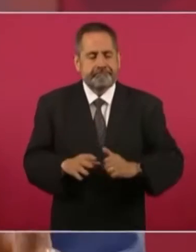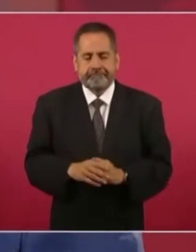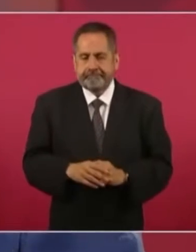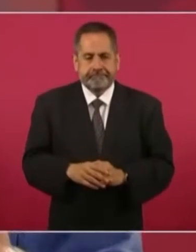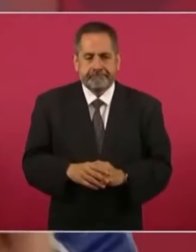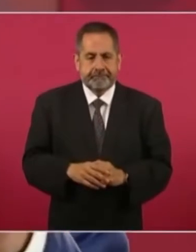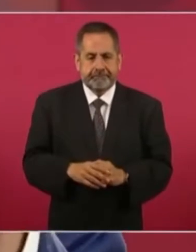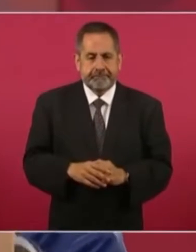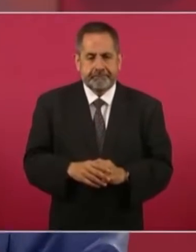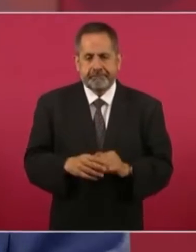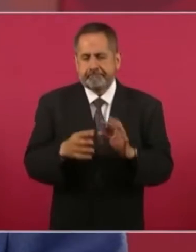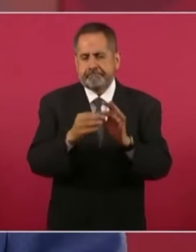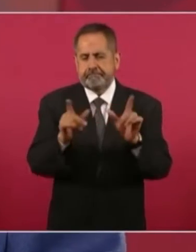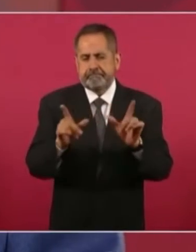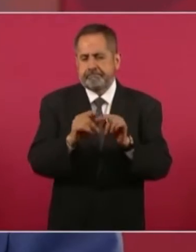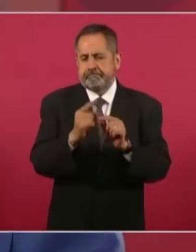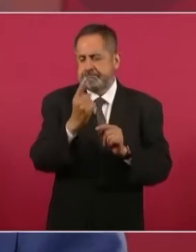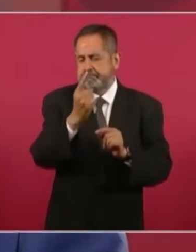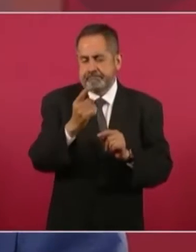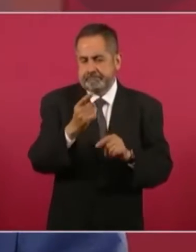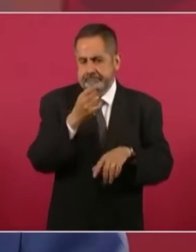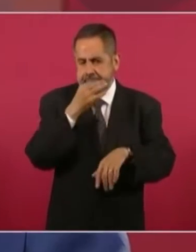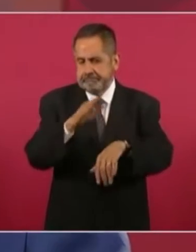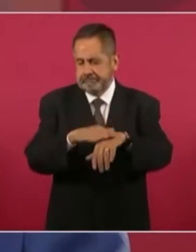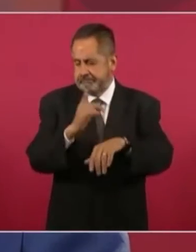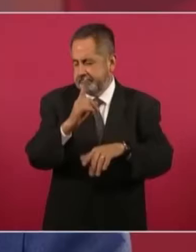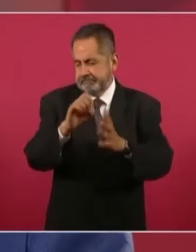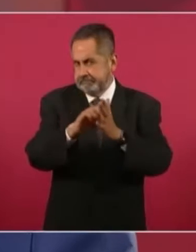Solo menciono